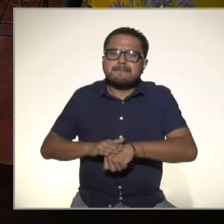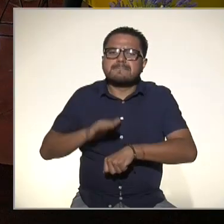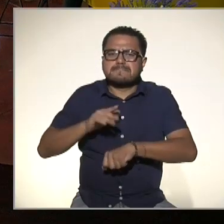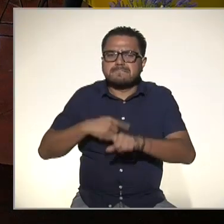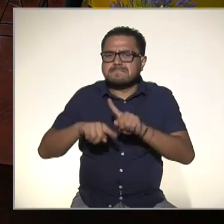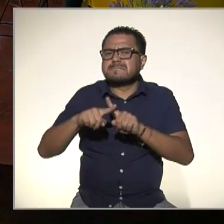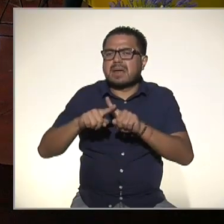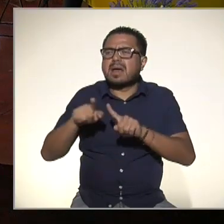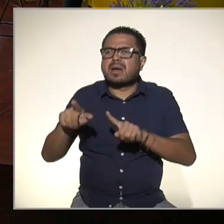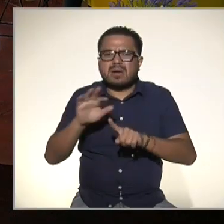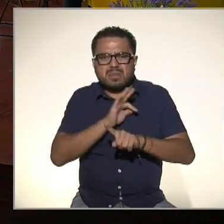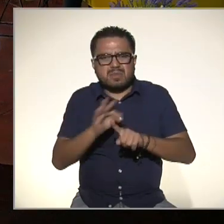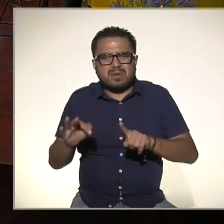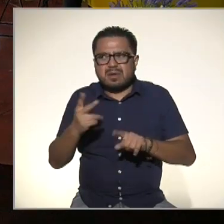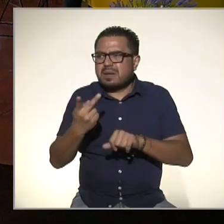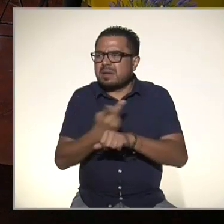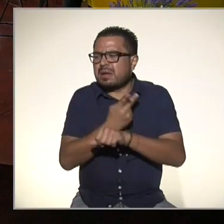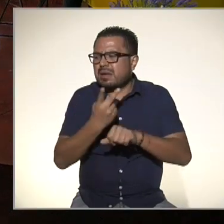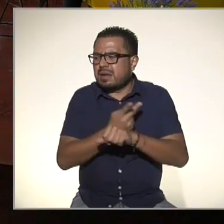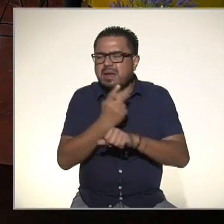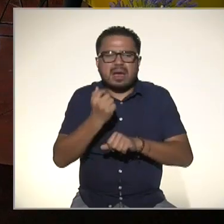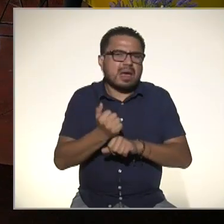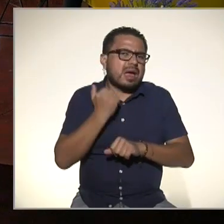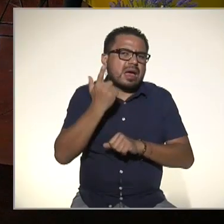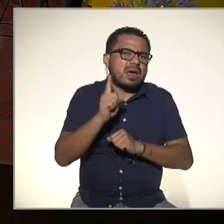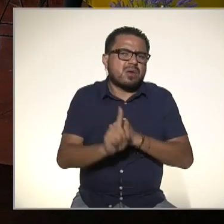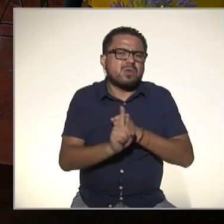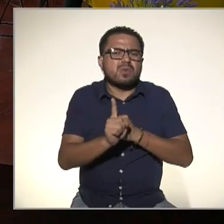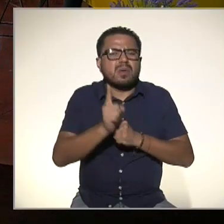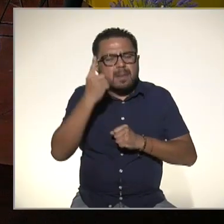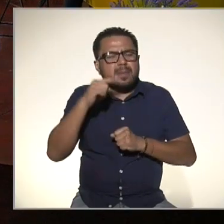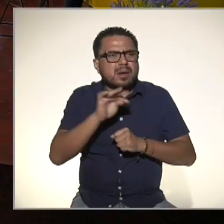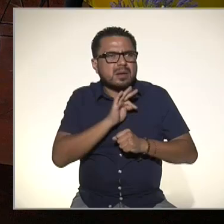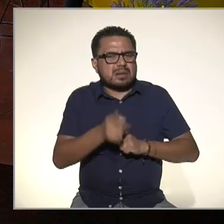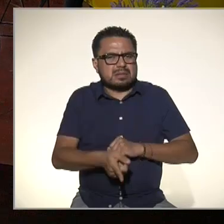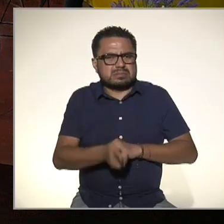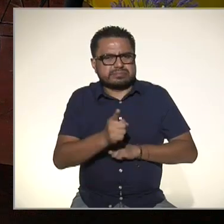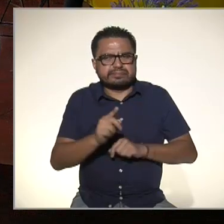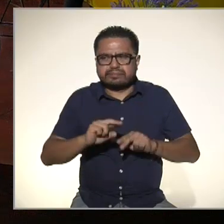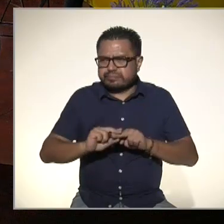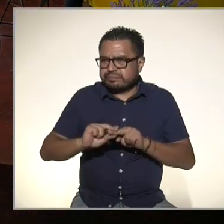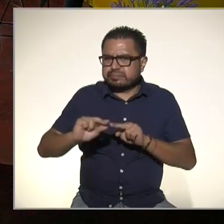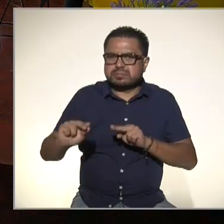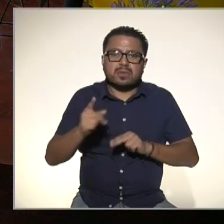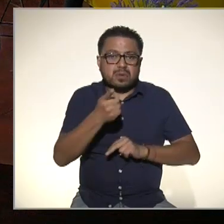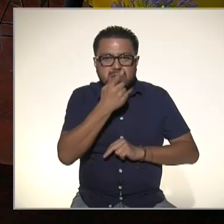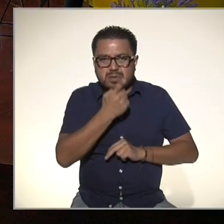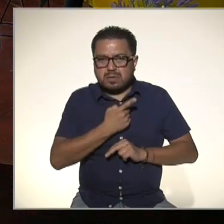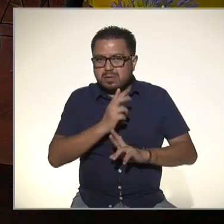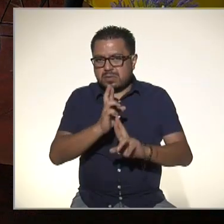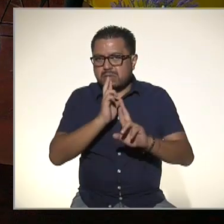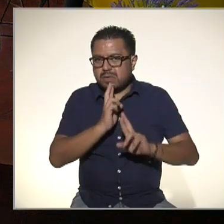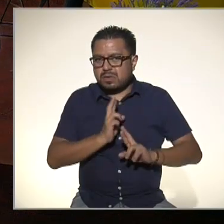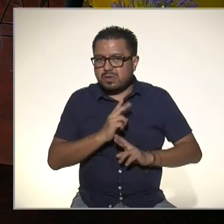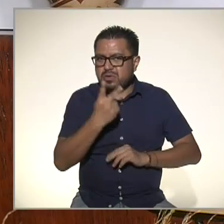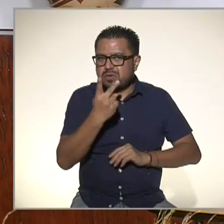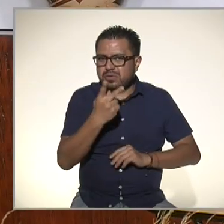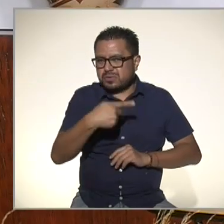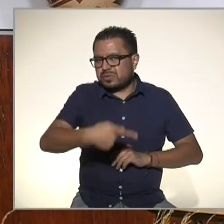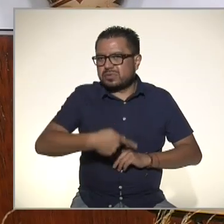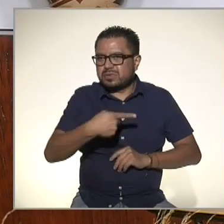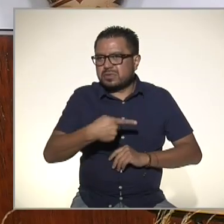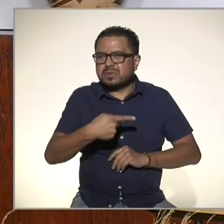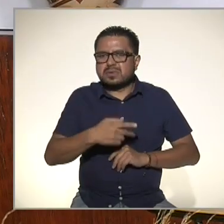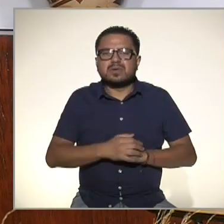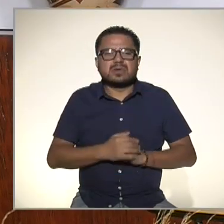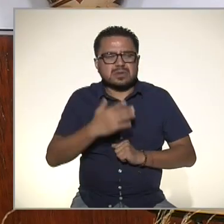que le puedan estar ocasionando alguna alteración para la erección y la eyaculación. Nos acabas de contestar una pregunta, dos preguntas que venían. Nos